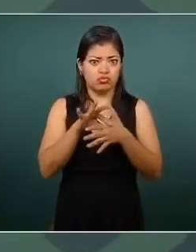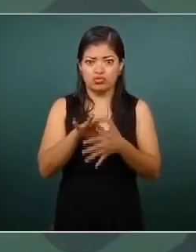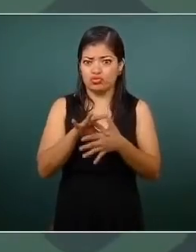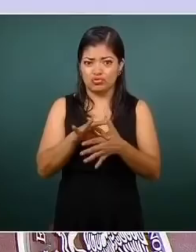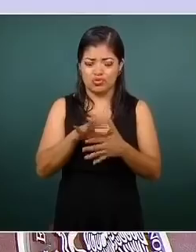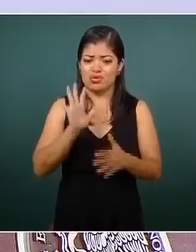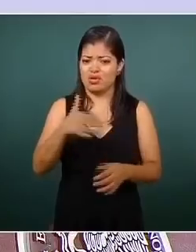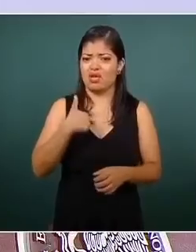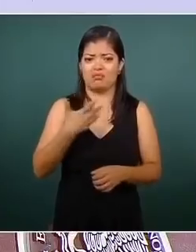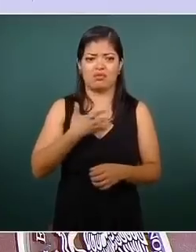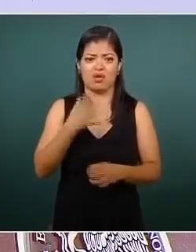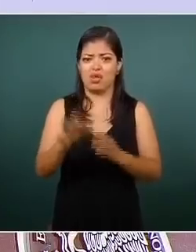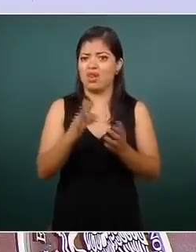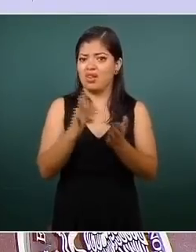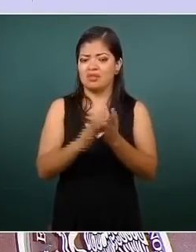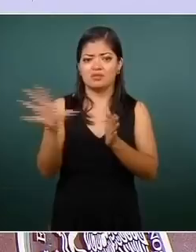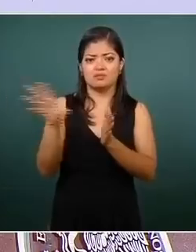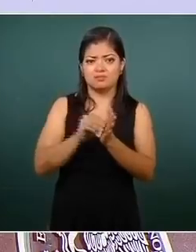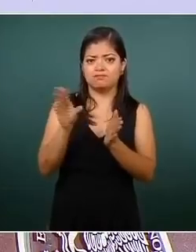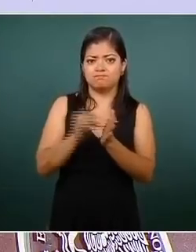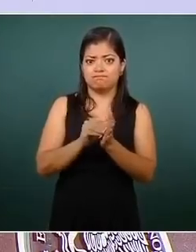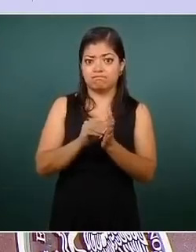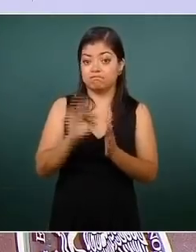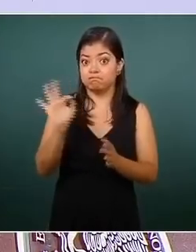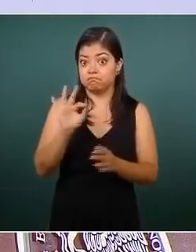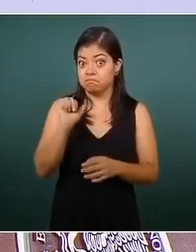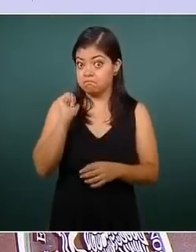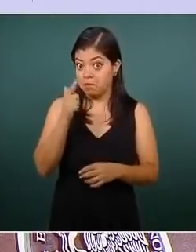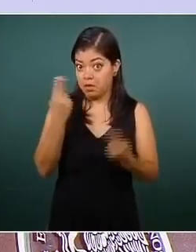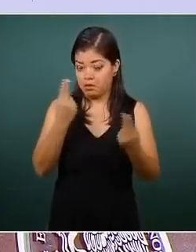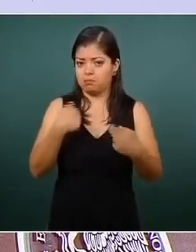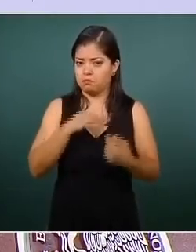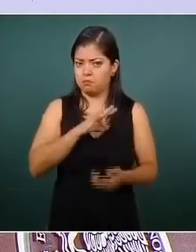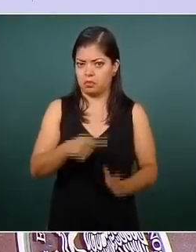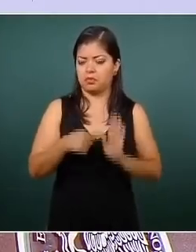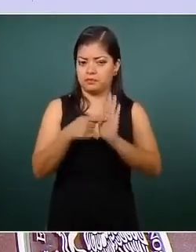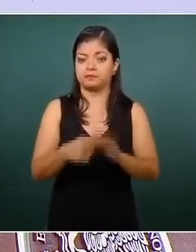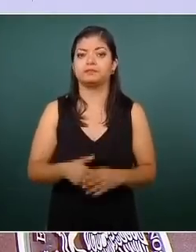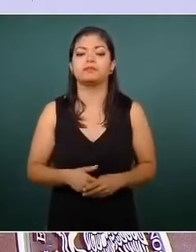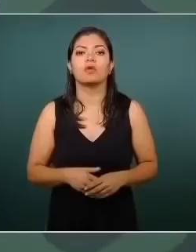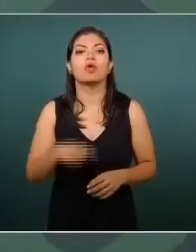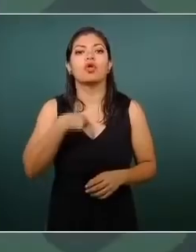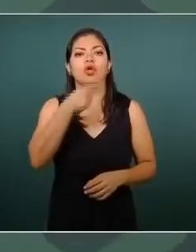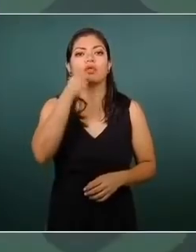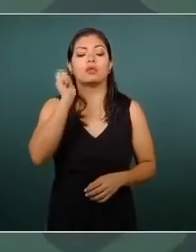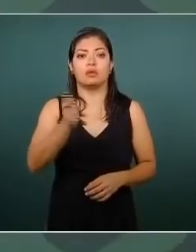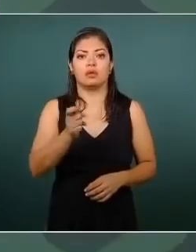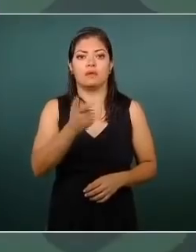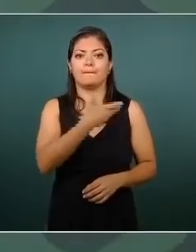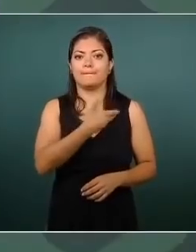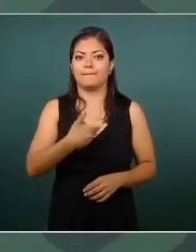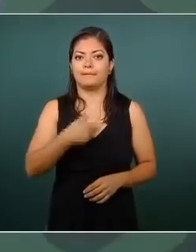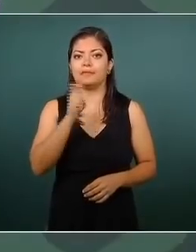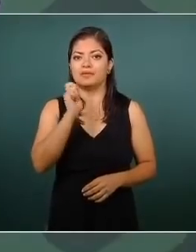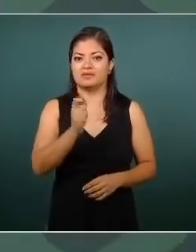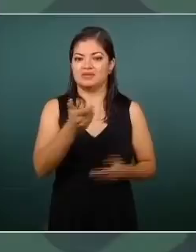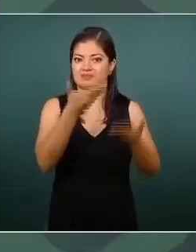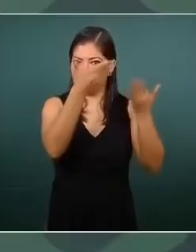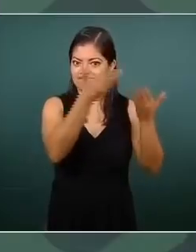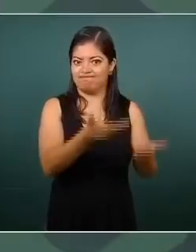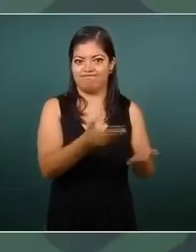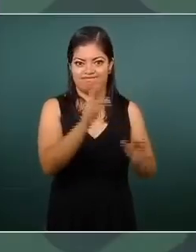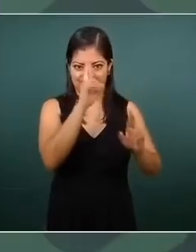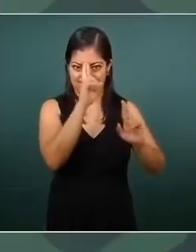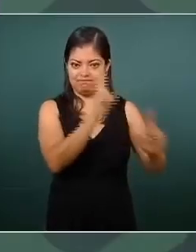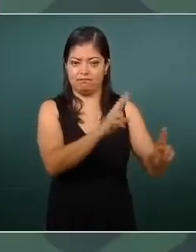los tengo preparados por si se ofrecía, pero no es el caso. Lo que dije siempre es que yo creo que el presidente es un hombre de bien que no haría algo para lastimar a